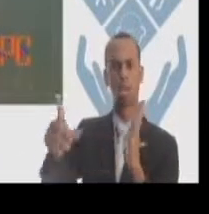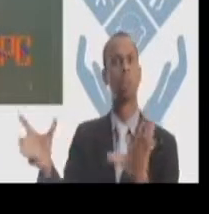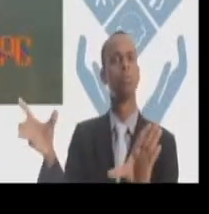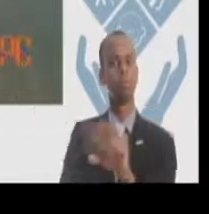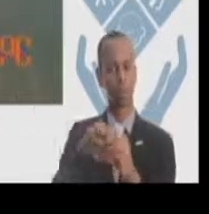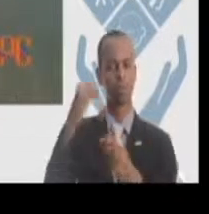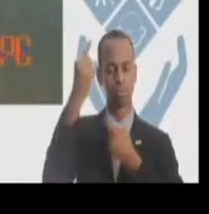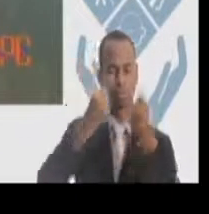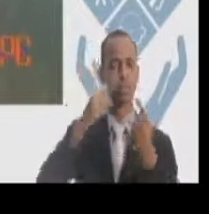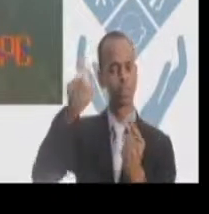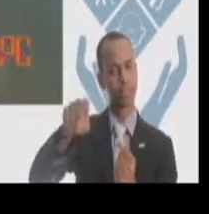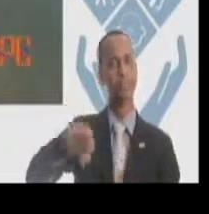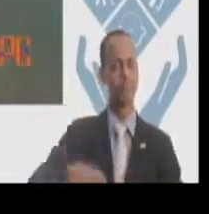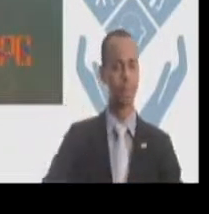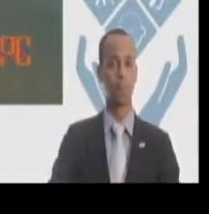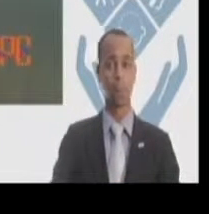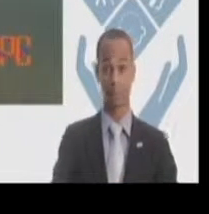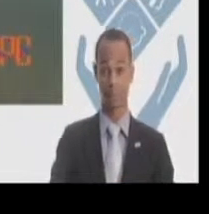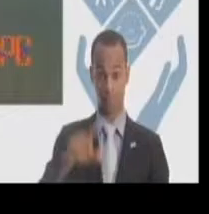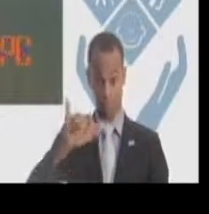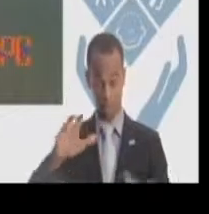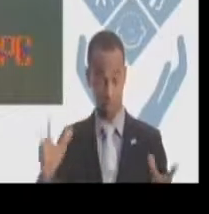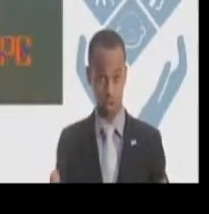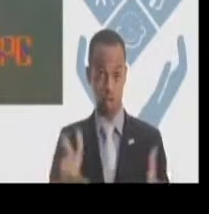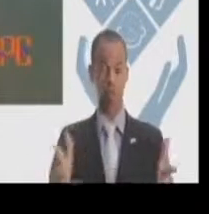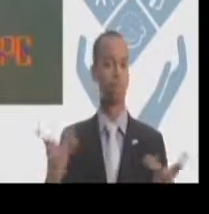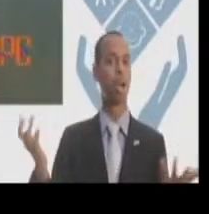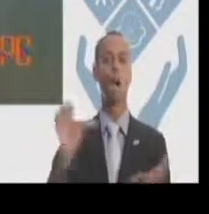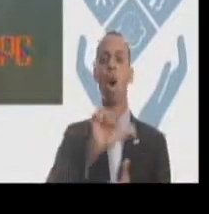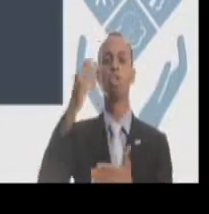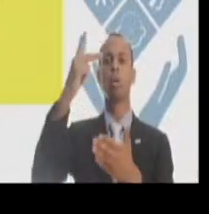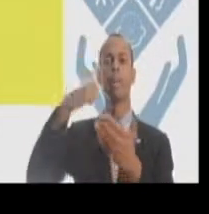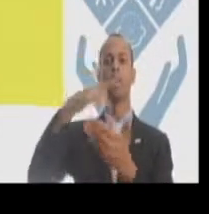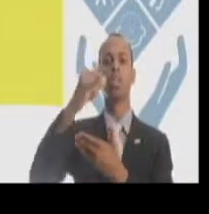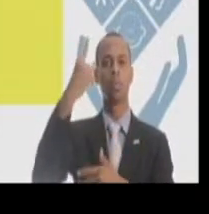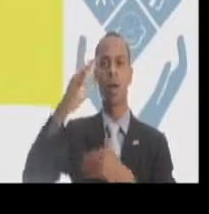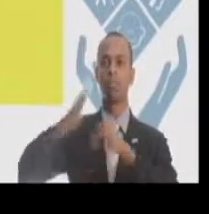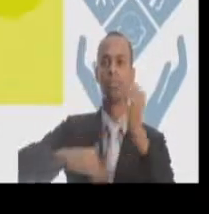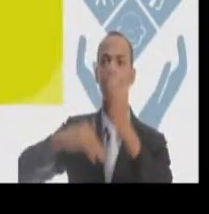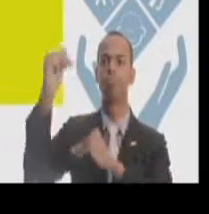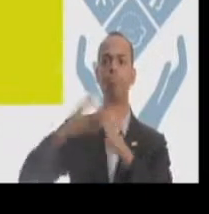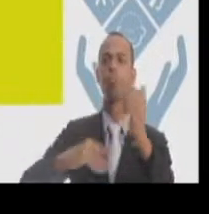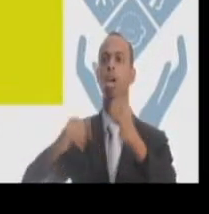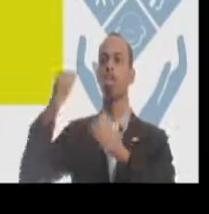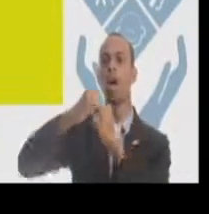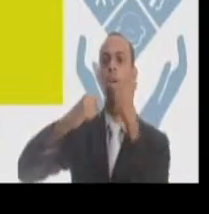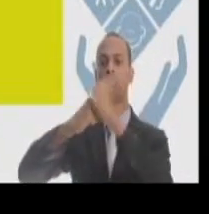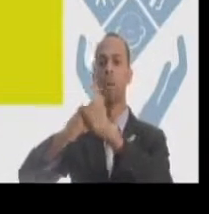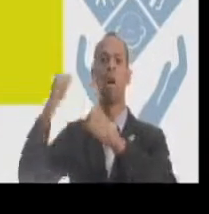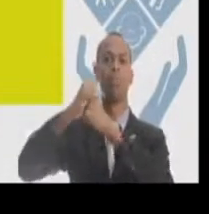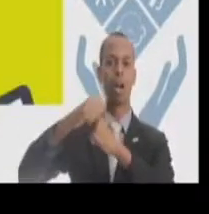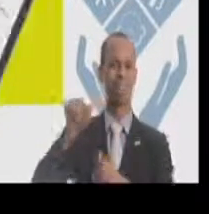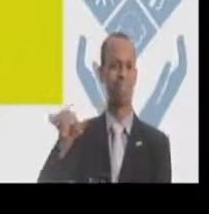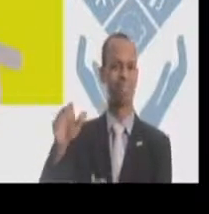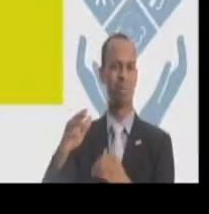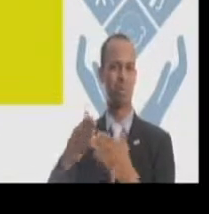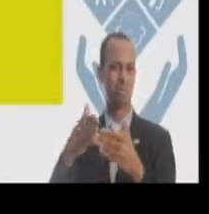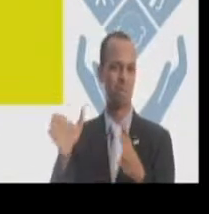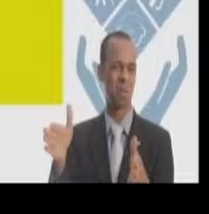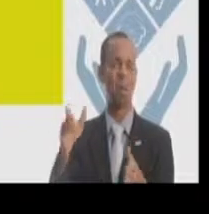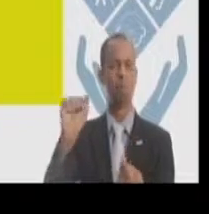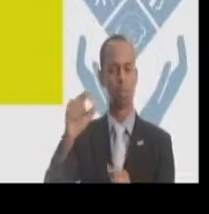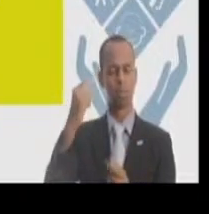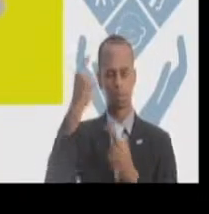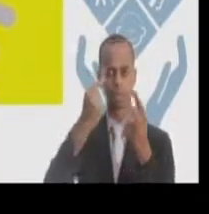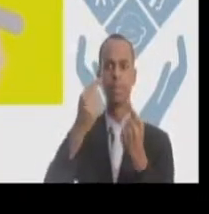político sin discapacidad todavía entiende que te doy la fundita y tú me vas a votar, no logramos nada. Sí, por eso que tenemos que